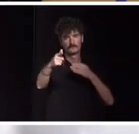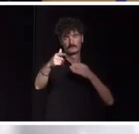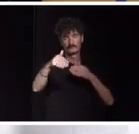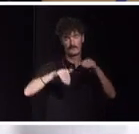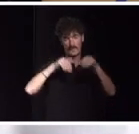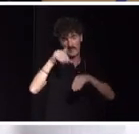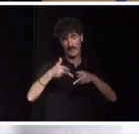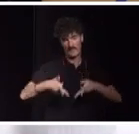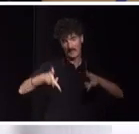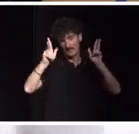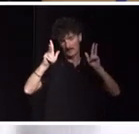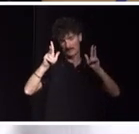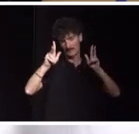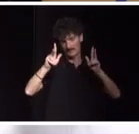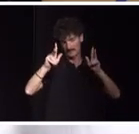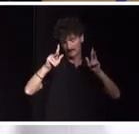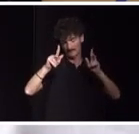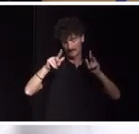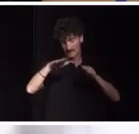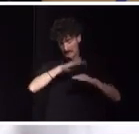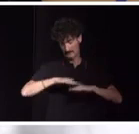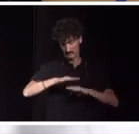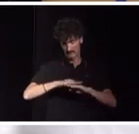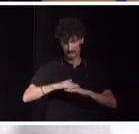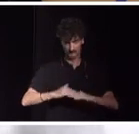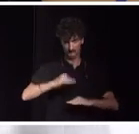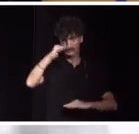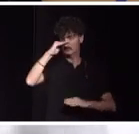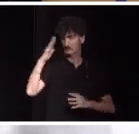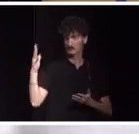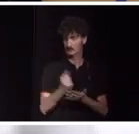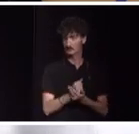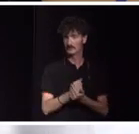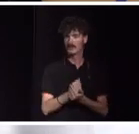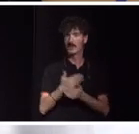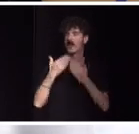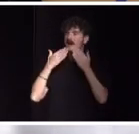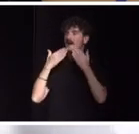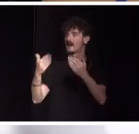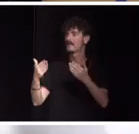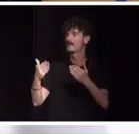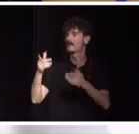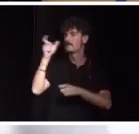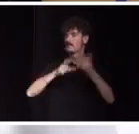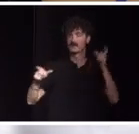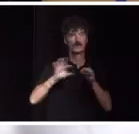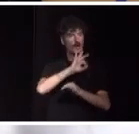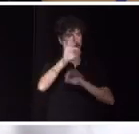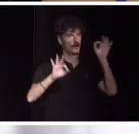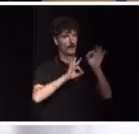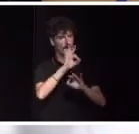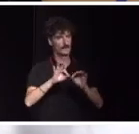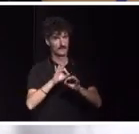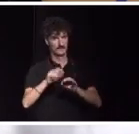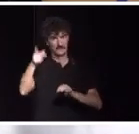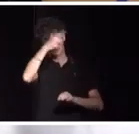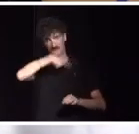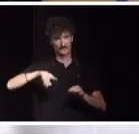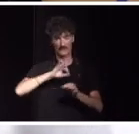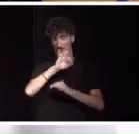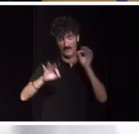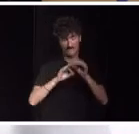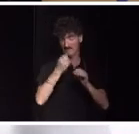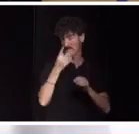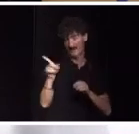de abajo arriba, que siempre veníamos diciéndolo. Y también quiero darle las gracias a la gente de organización, porque sin ellos y sin